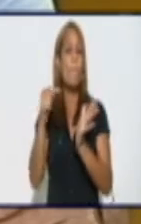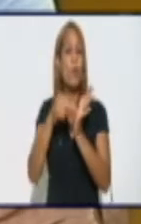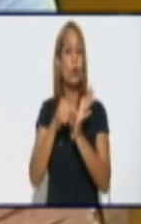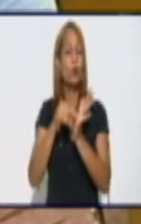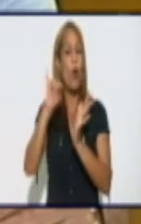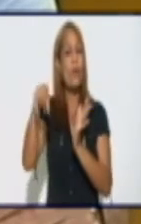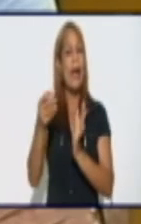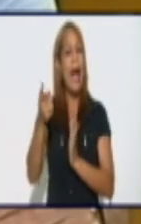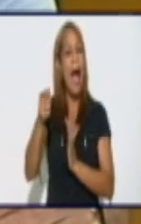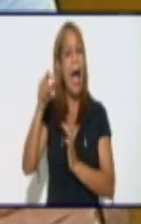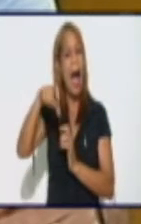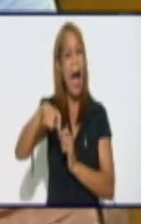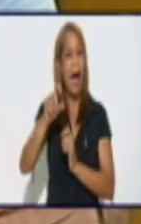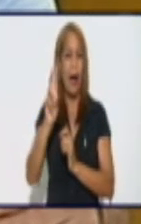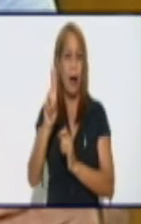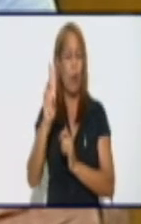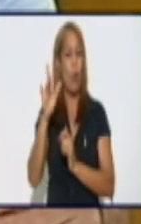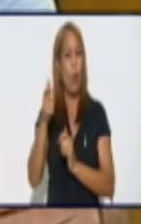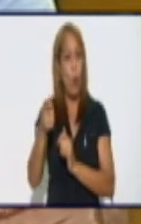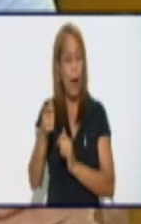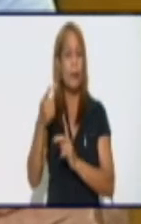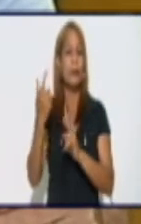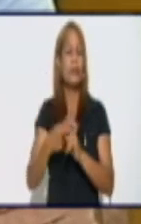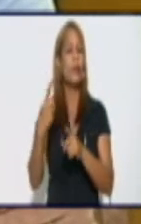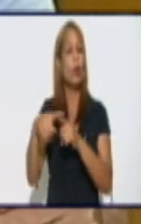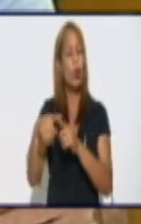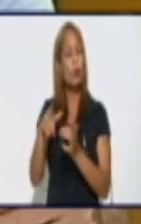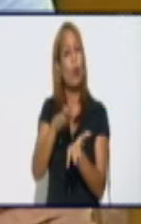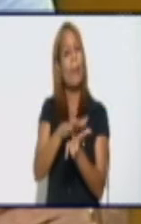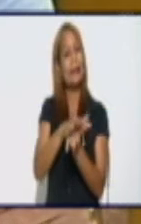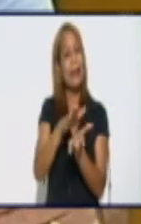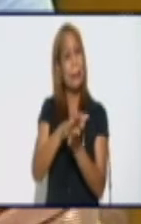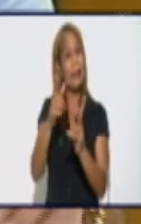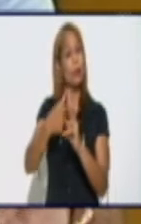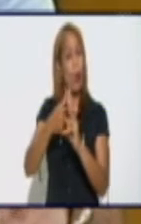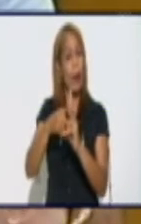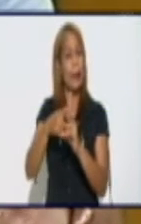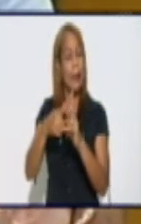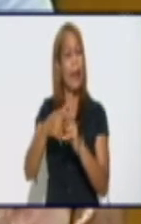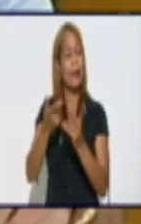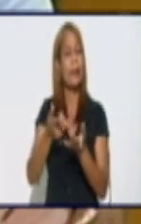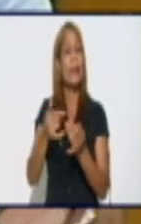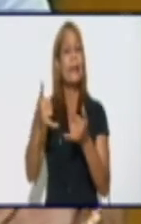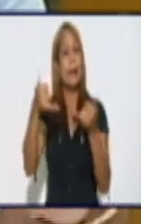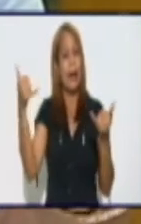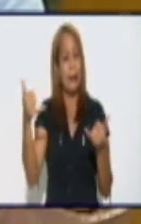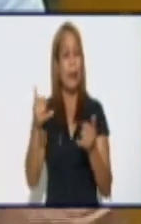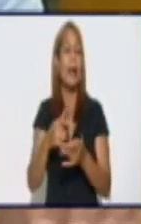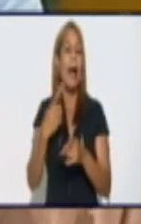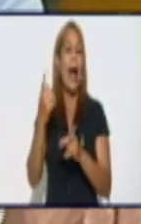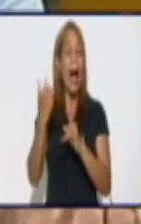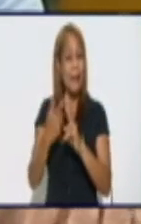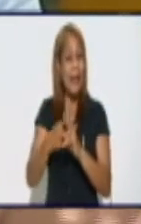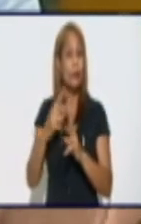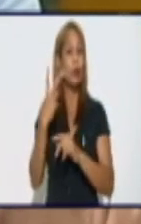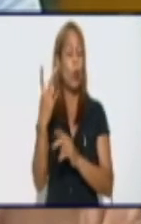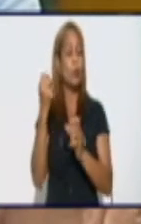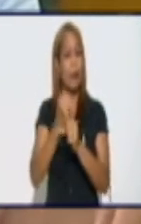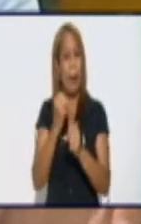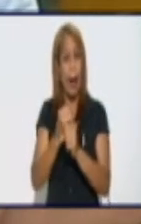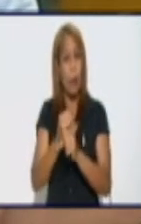y otra en el circuito el pastor por mantenimiento y montaje de una cuchilla había dos trabajos previstos para el día de hoy que no se van a ejecutar